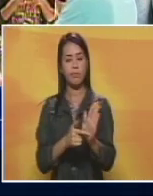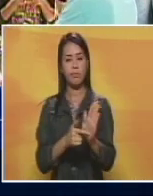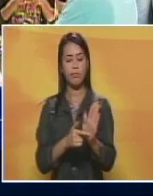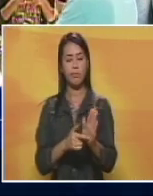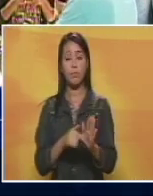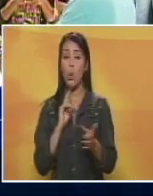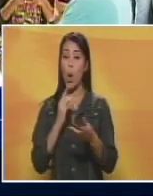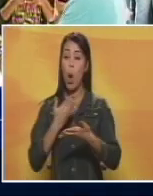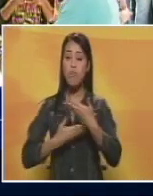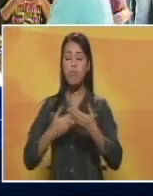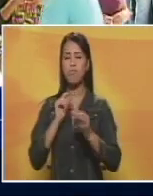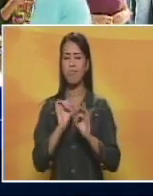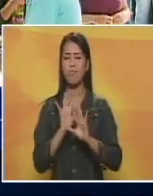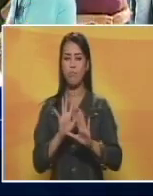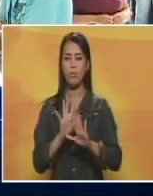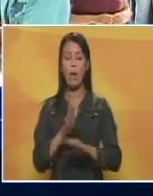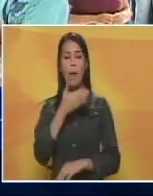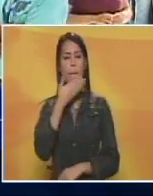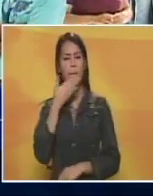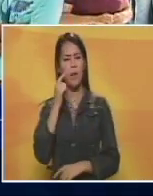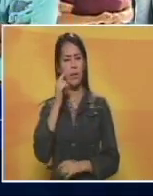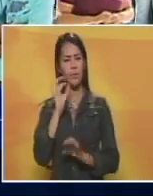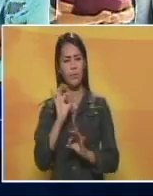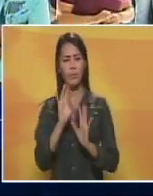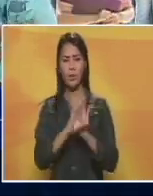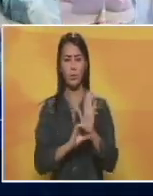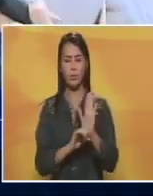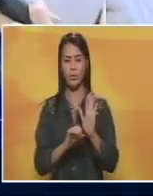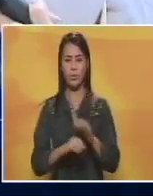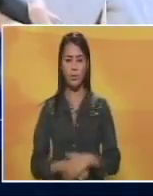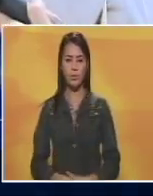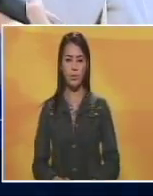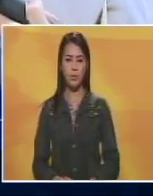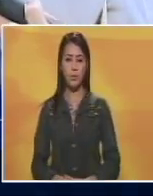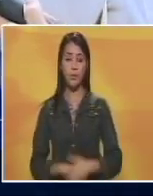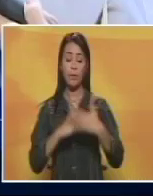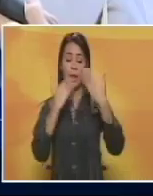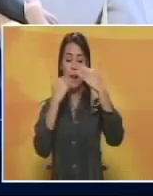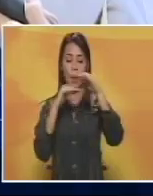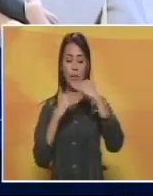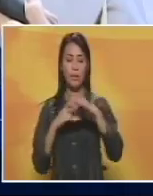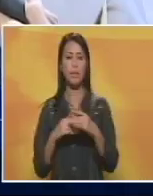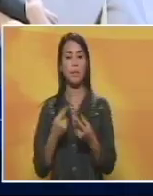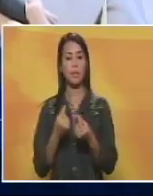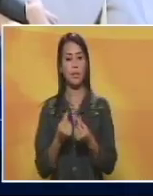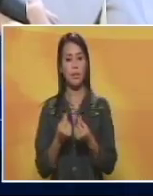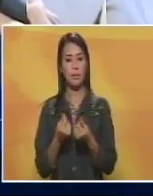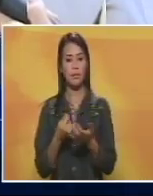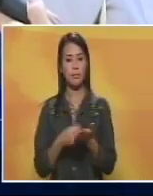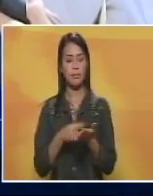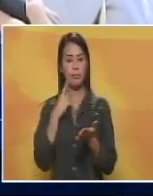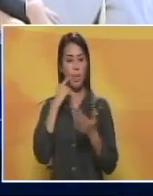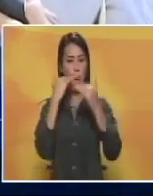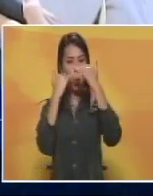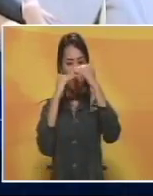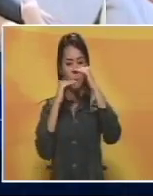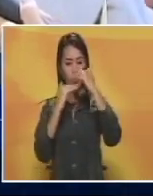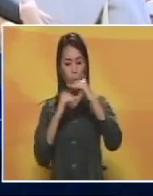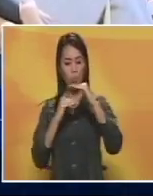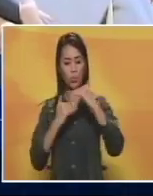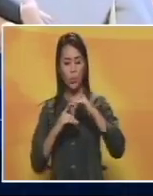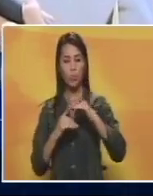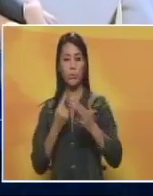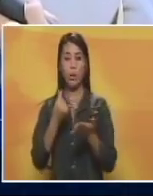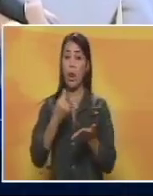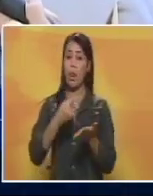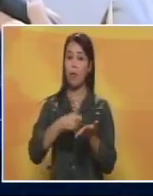inalienables. Por lo tanto, señalaron que las desmejoras son inconstitucionales. La tabla salarial, en este caso escala salarial y